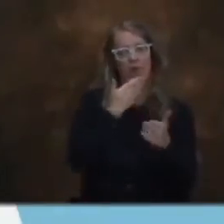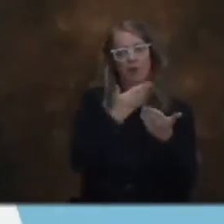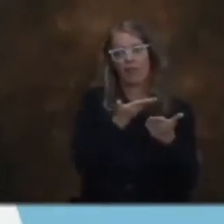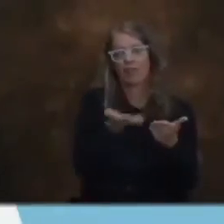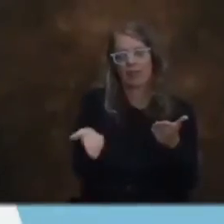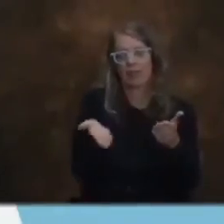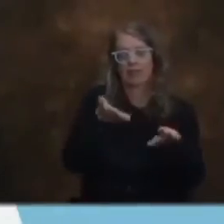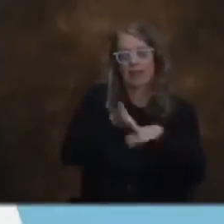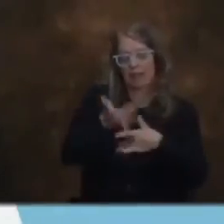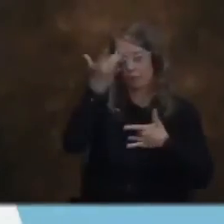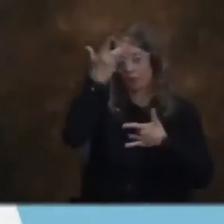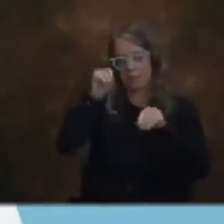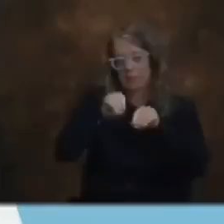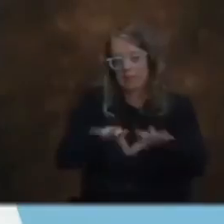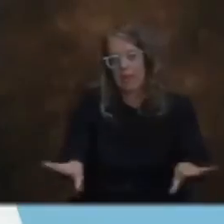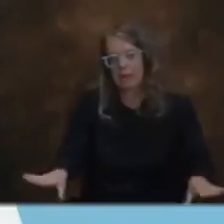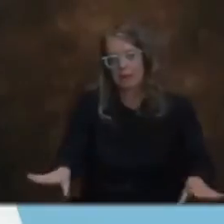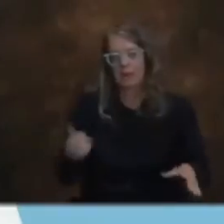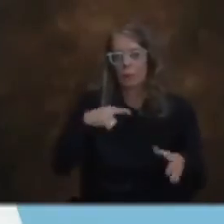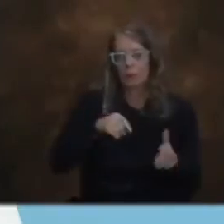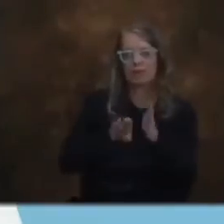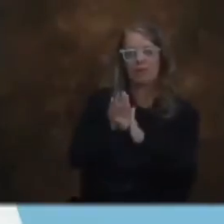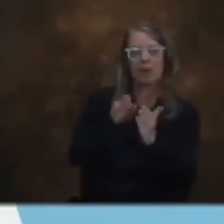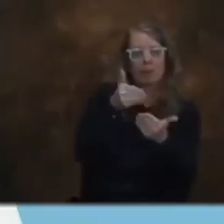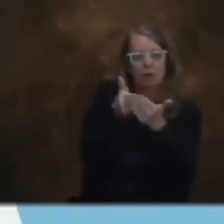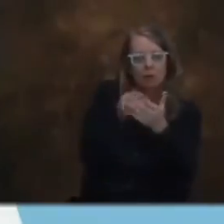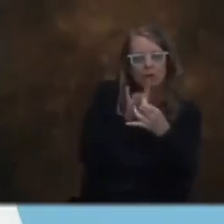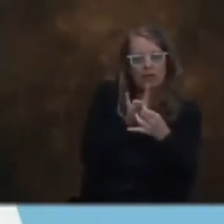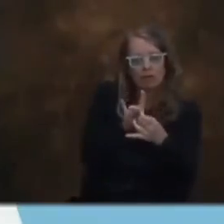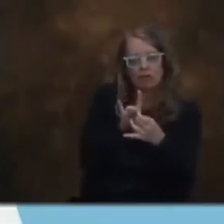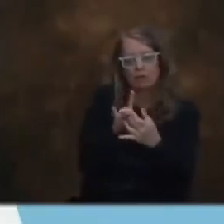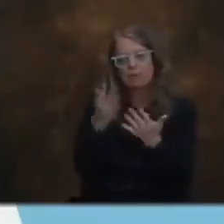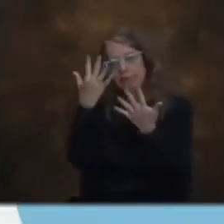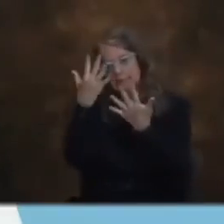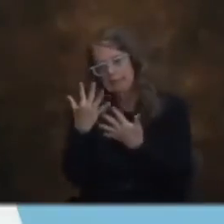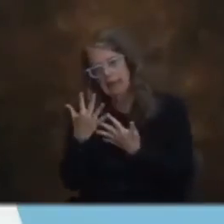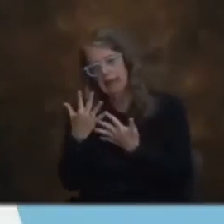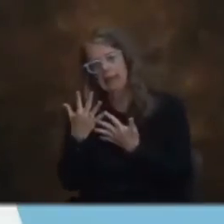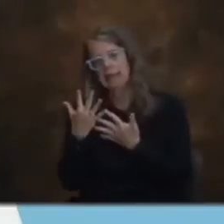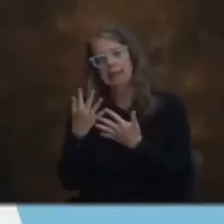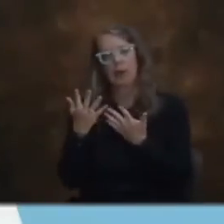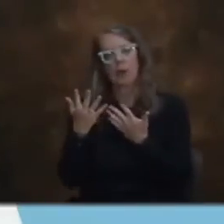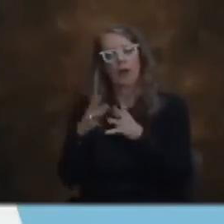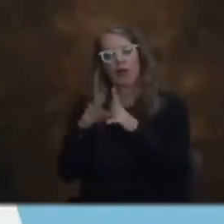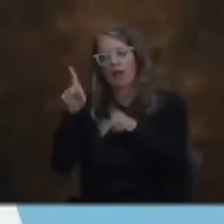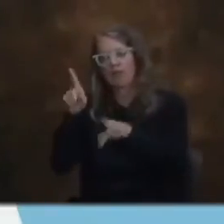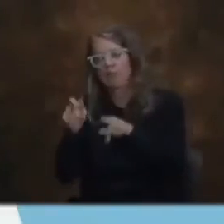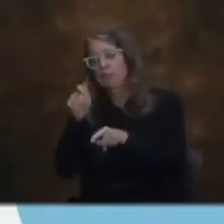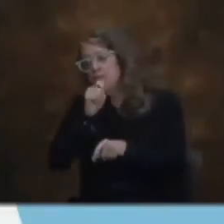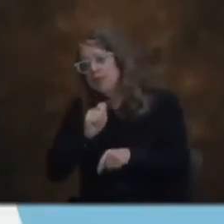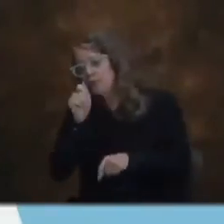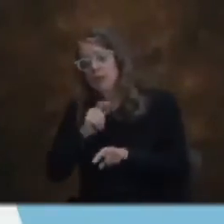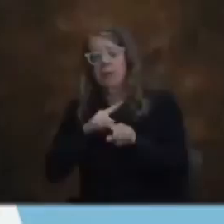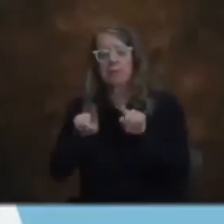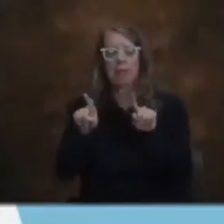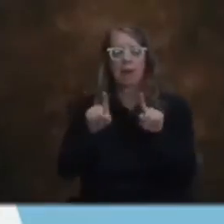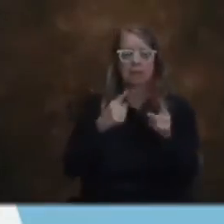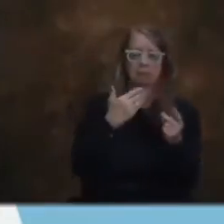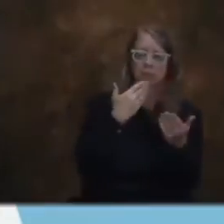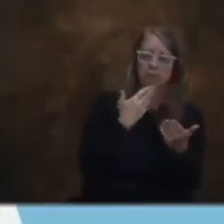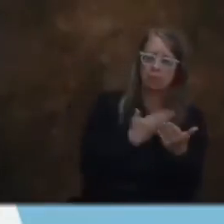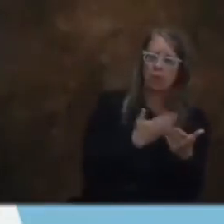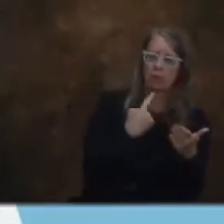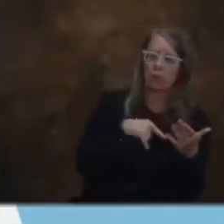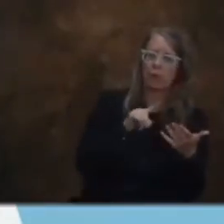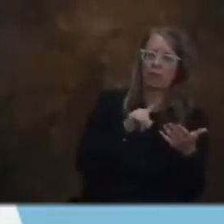de la pandemia que hemos estado experimentando mucha colaboración y agradecemos a todas las personas en la comunidad